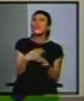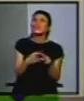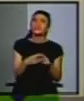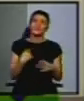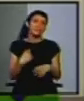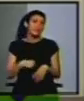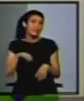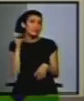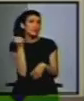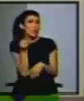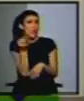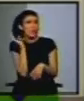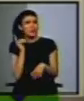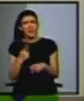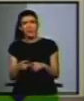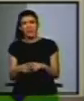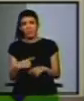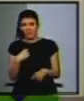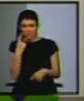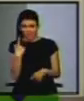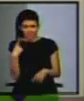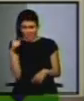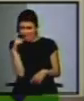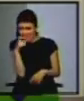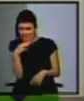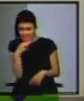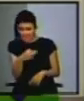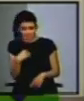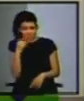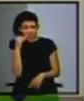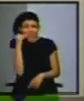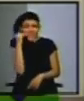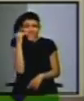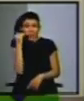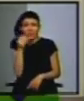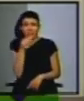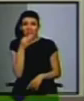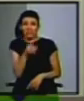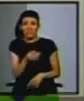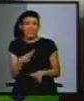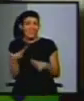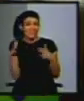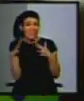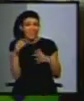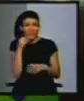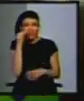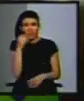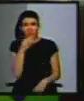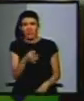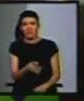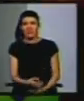un montón de veces. ¿Usted sabe lo que me cuesta contar esto? Una vergüenza que me da contar esto. Terrible.